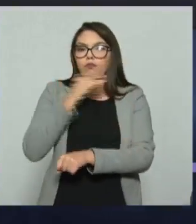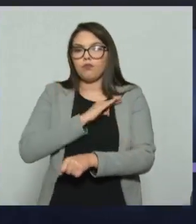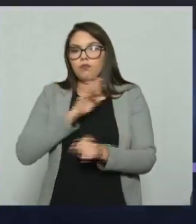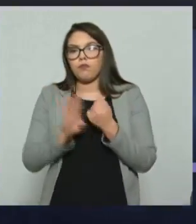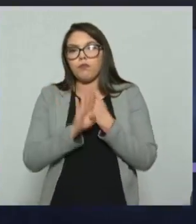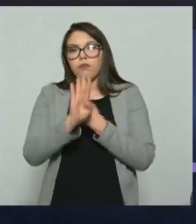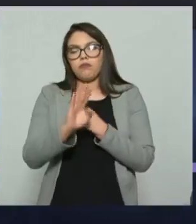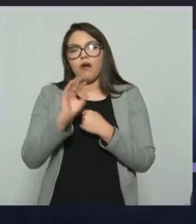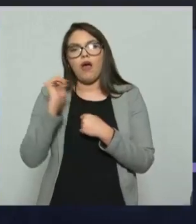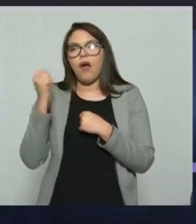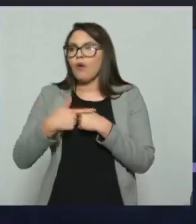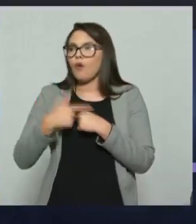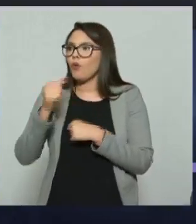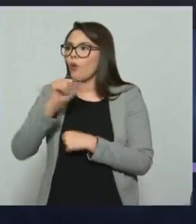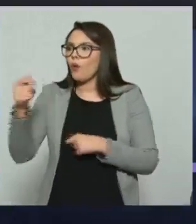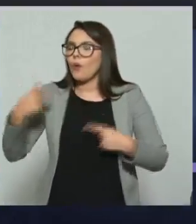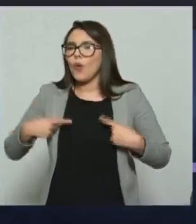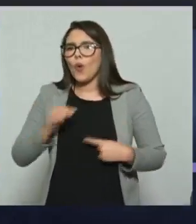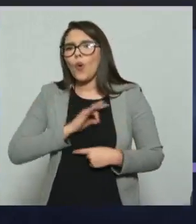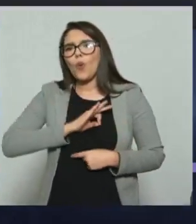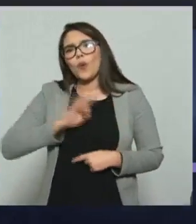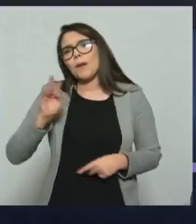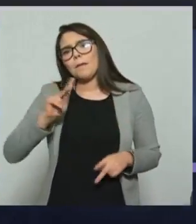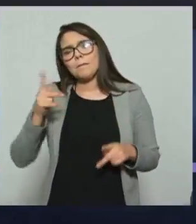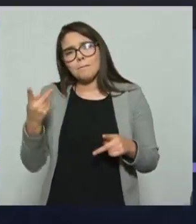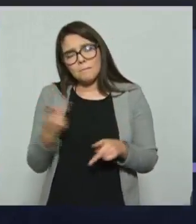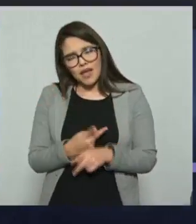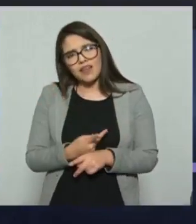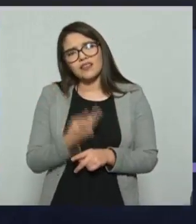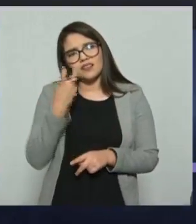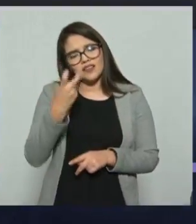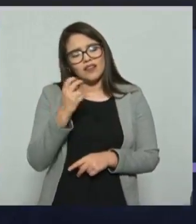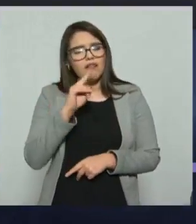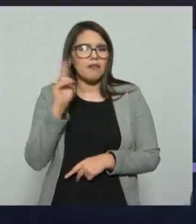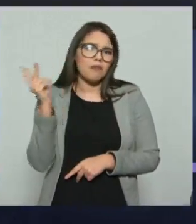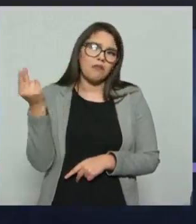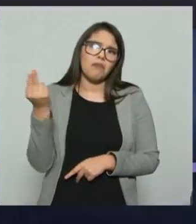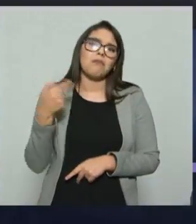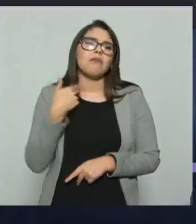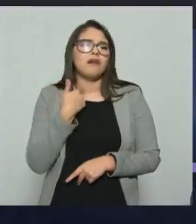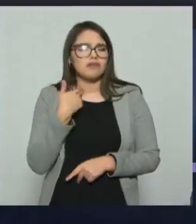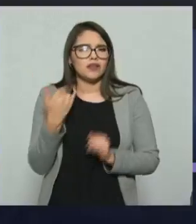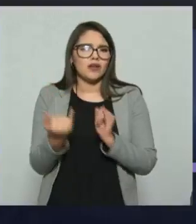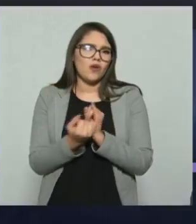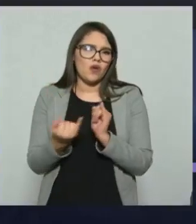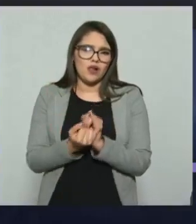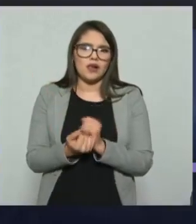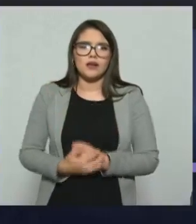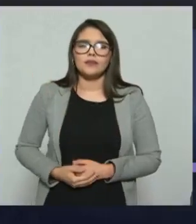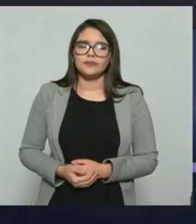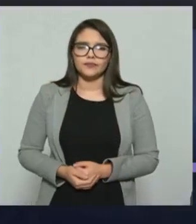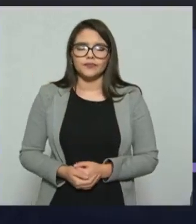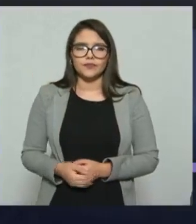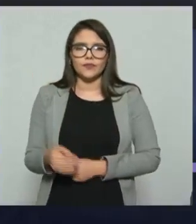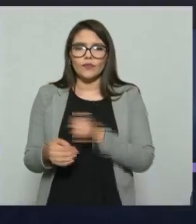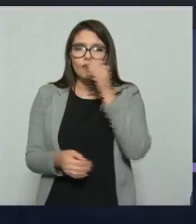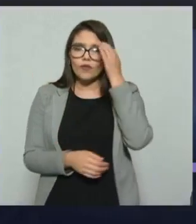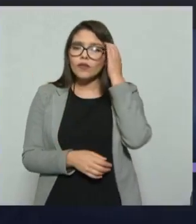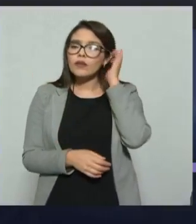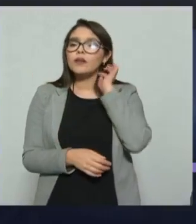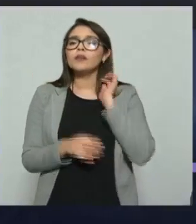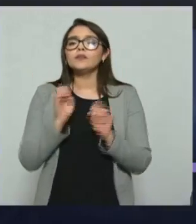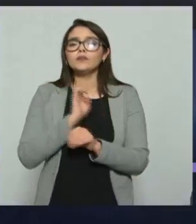persona pueda cometer una situación de este tipo. Entonces, tenemos ante